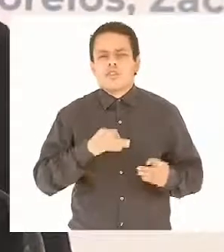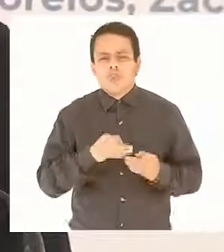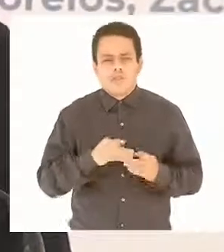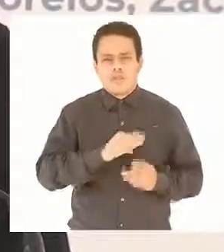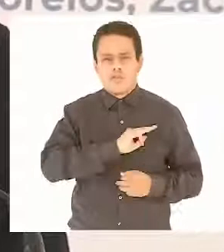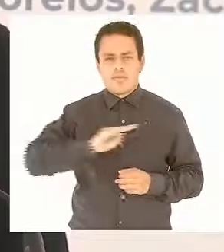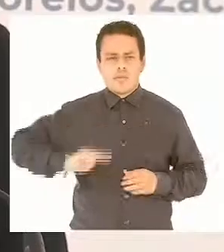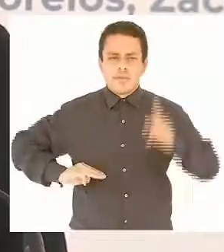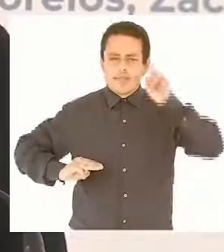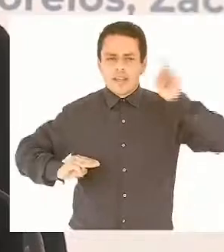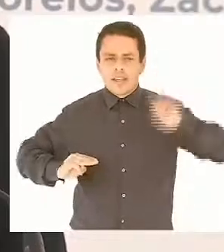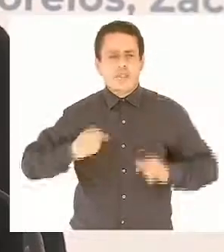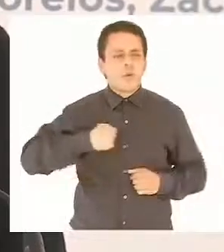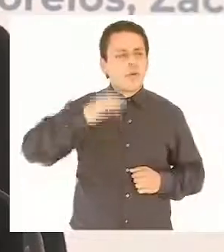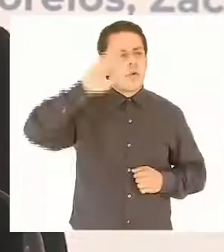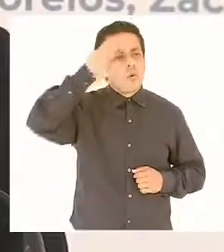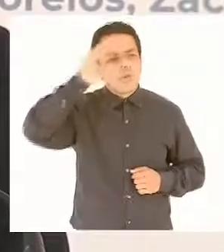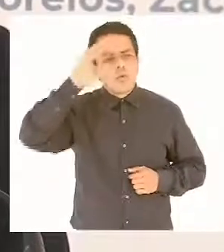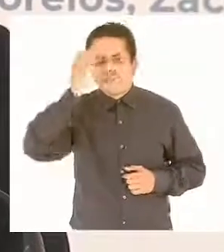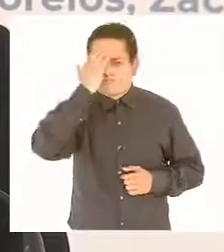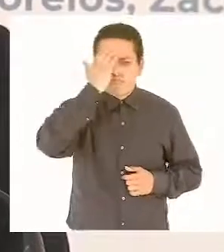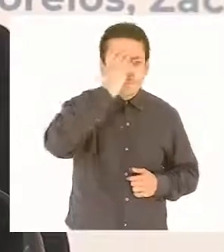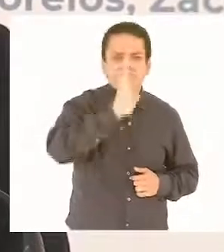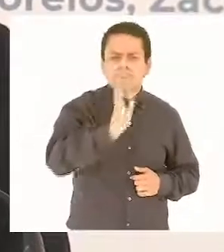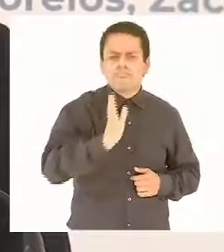de Zacatecas y todos los municipios de México.